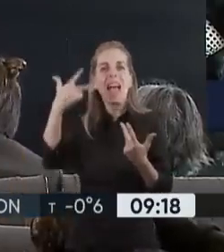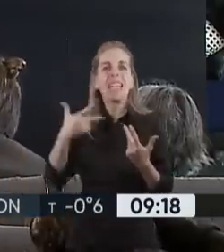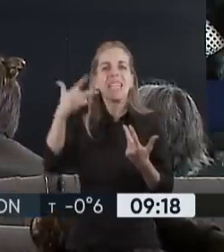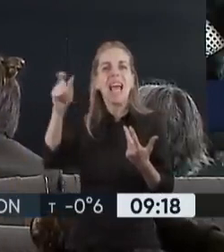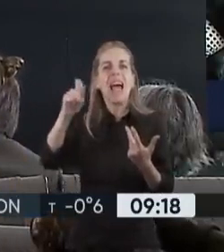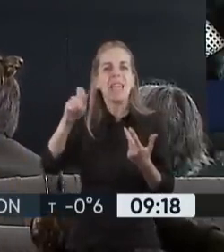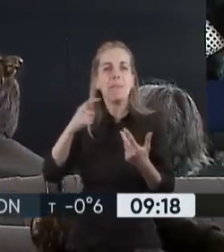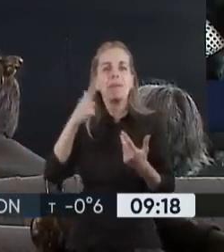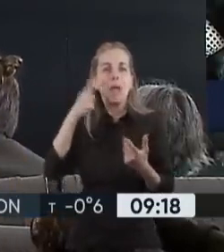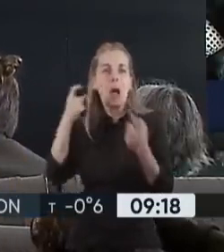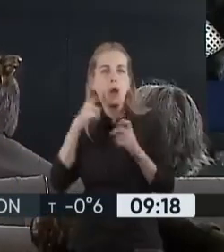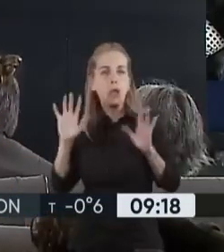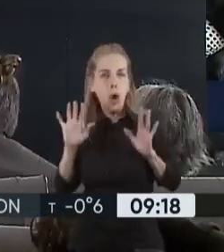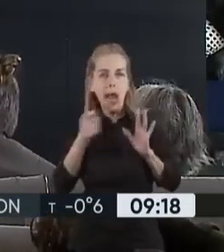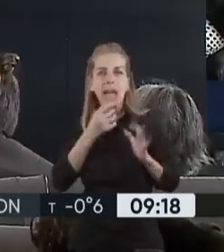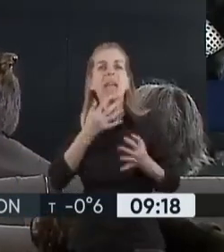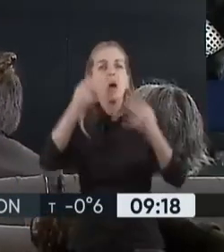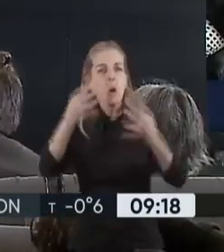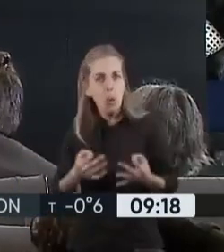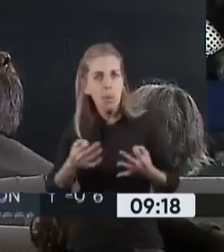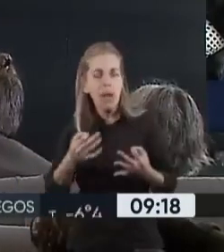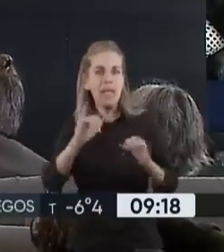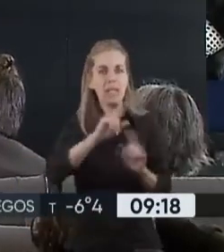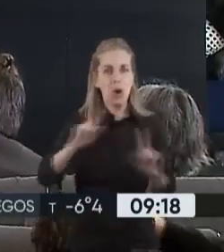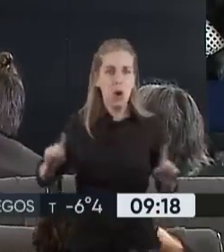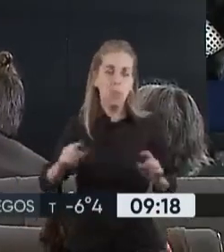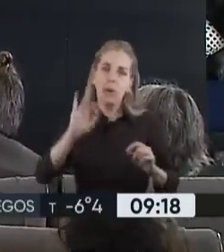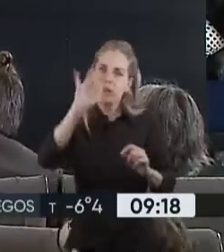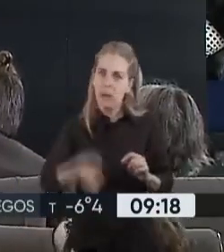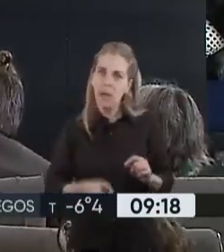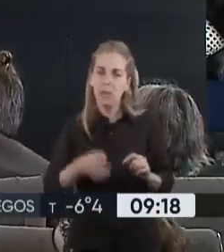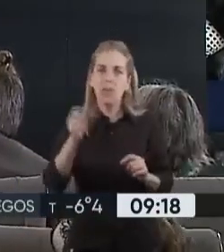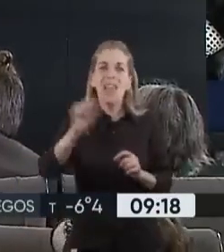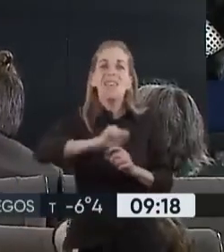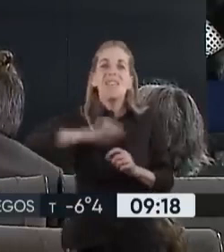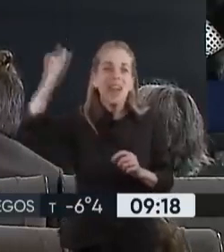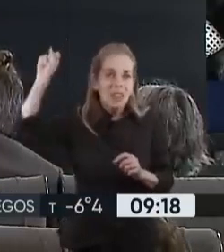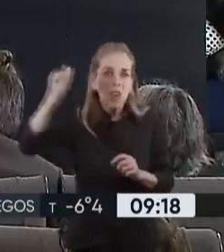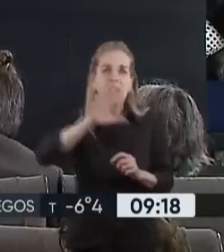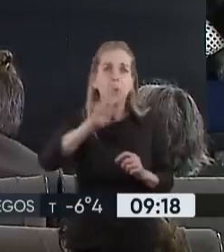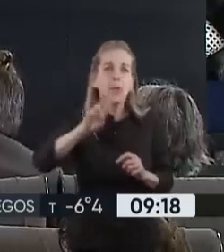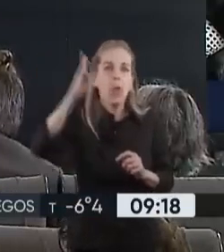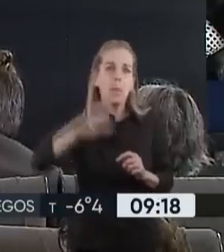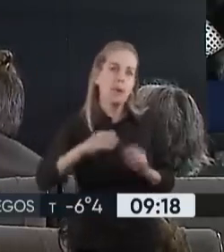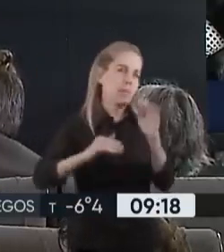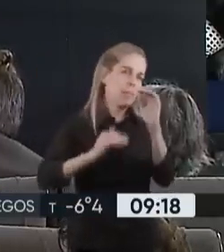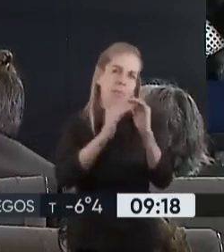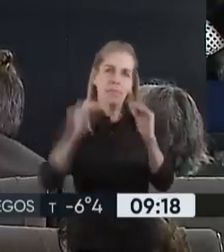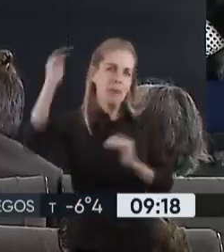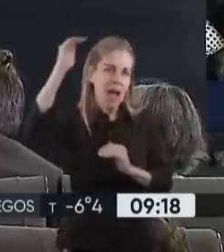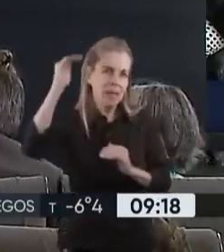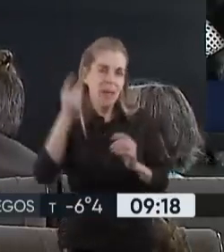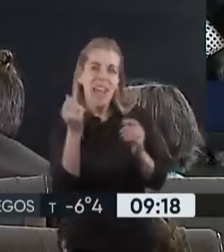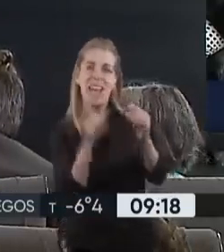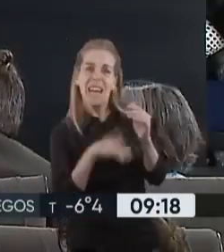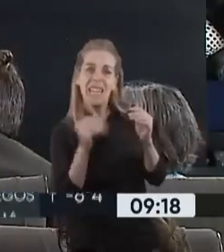se va a cumplir porque la inflación digamos claramente va a superar el 52% y la acumulación de reservas pareciera que no va a ser tal como